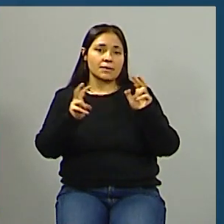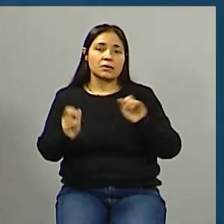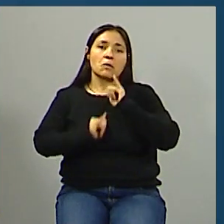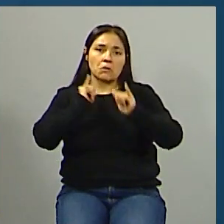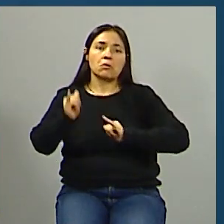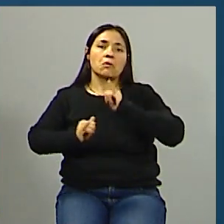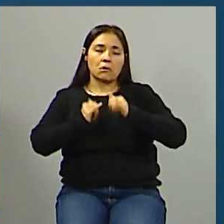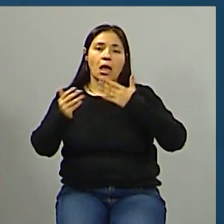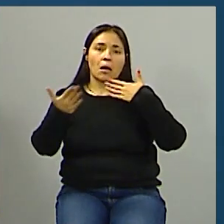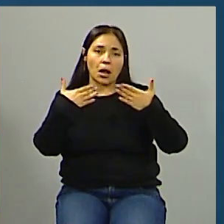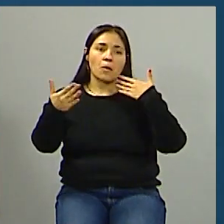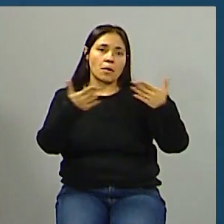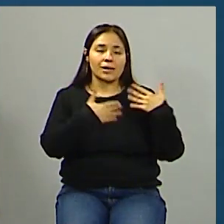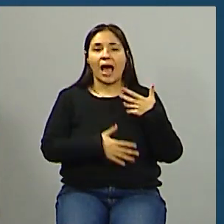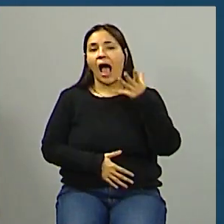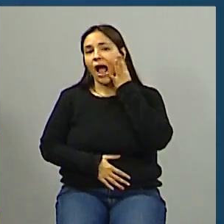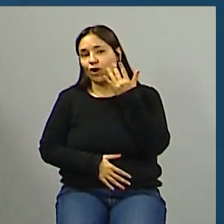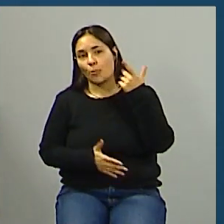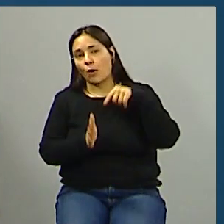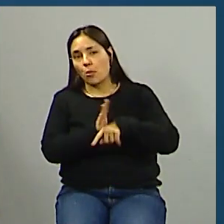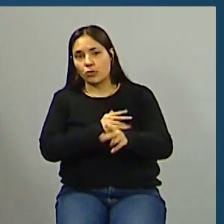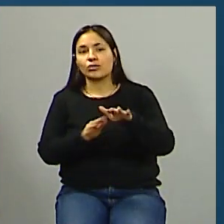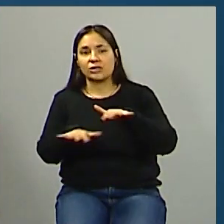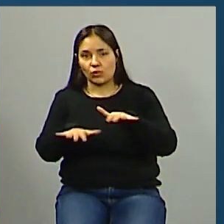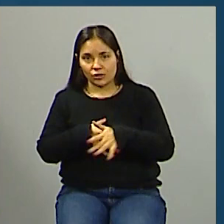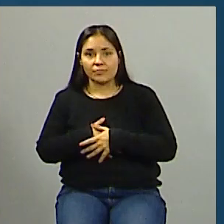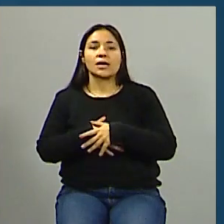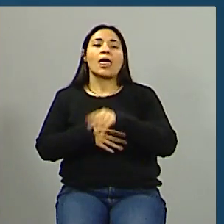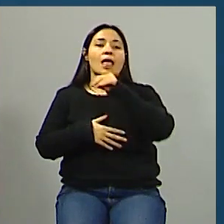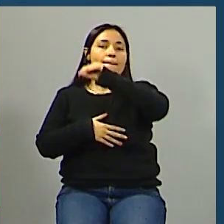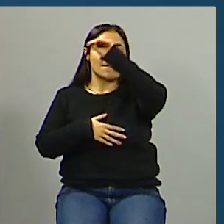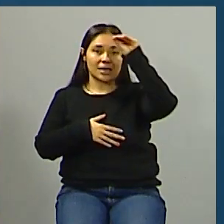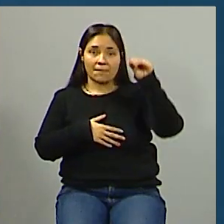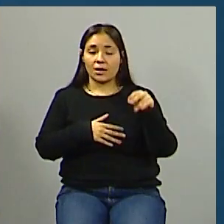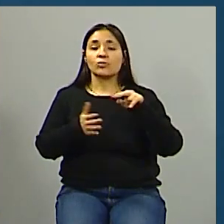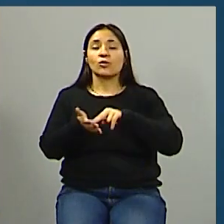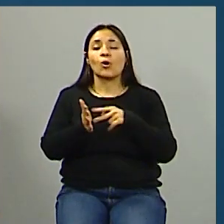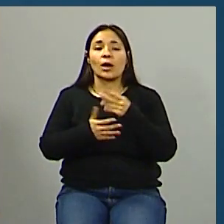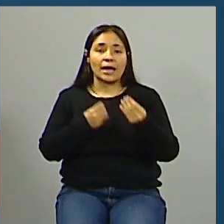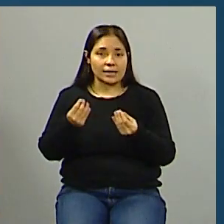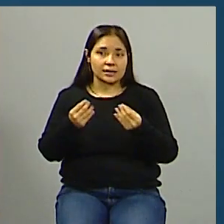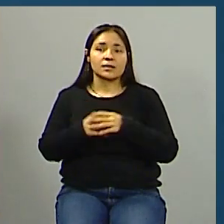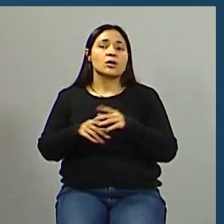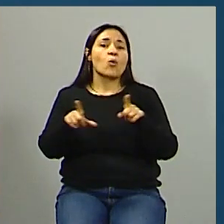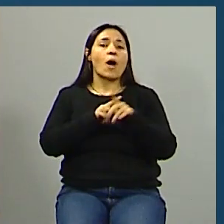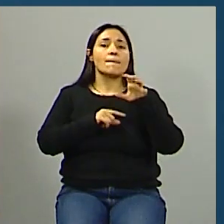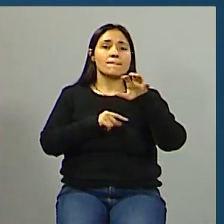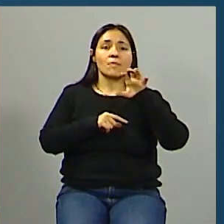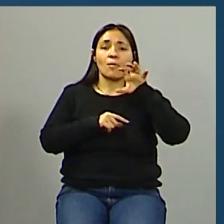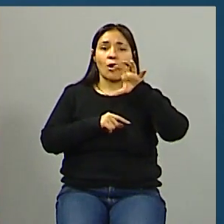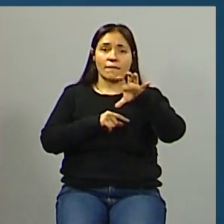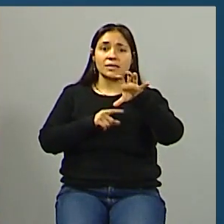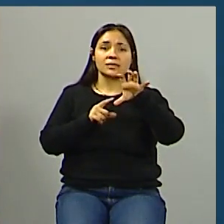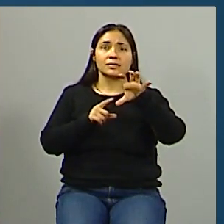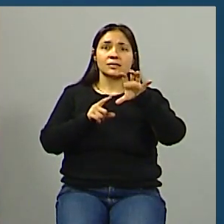pasando. Entonces, nos pasa a los departamentos con relación a la provincia, quizás lo mismo que la provincia le pasa con respecto a la